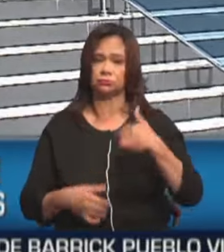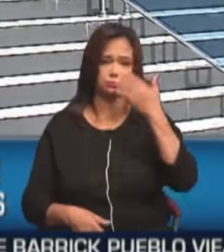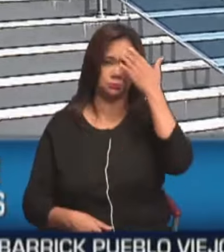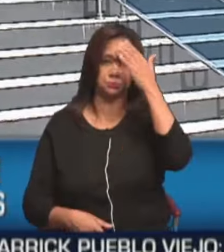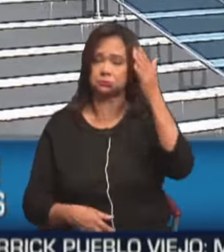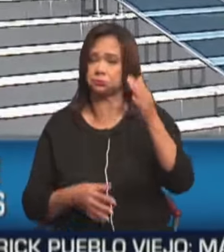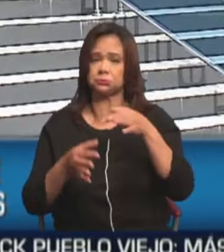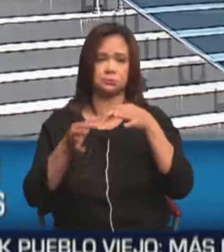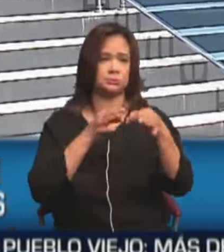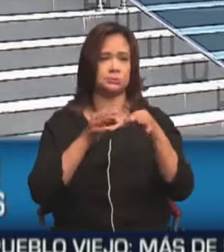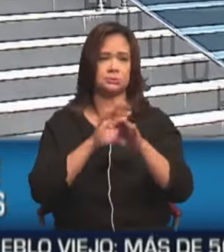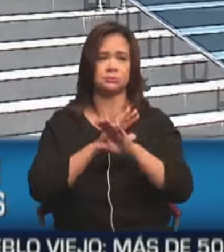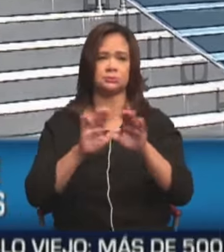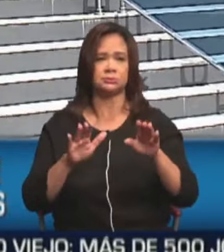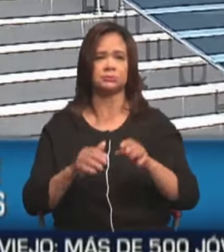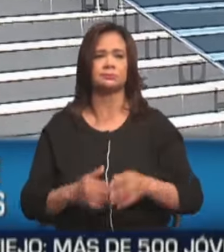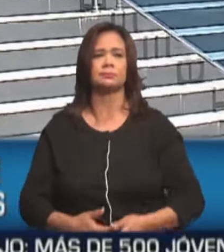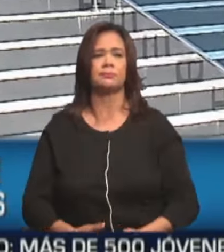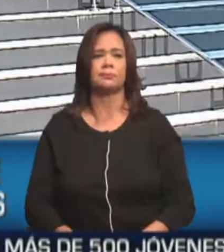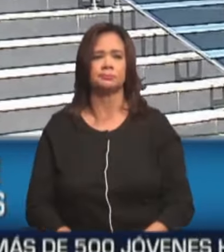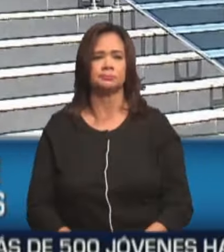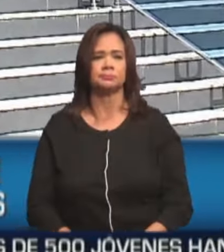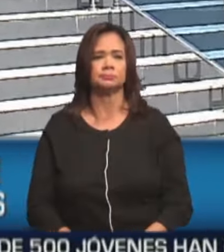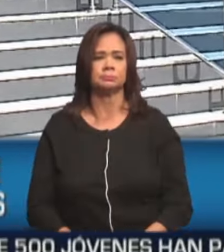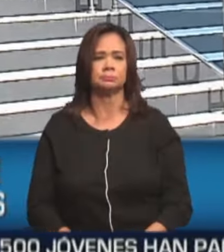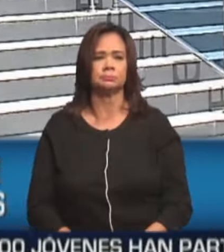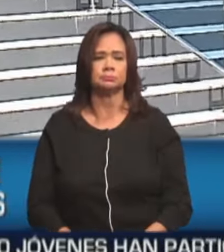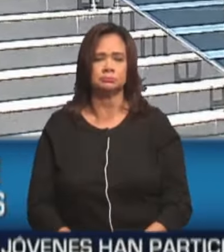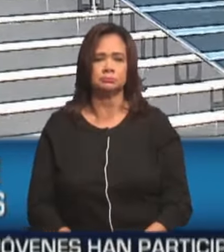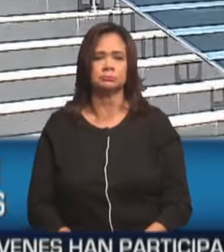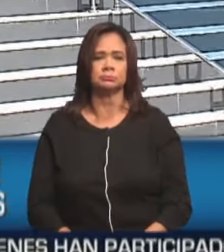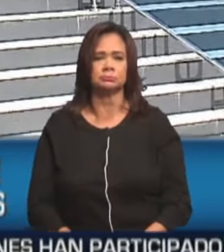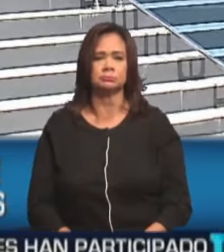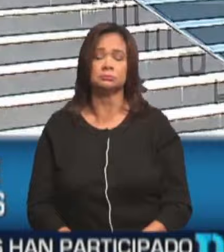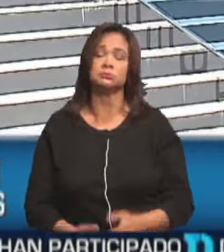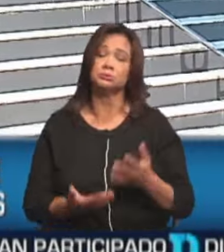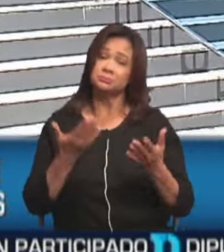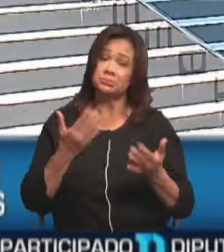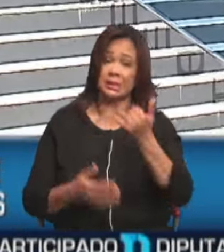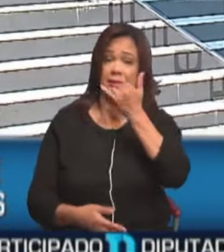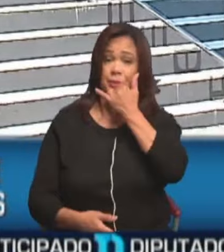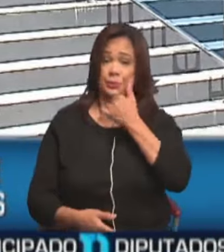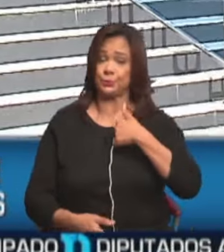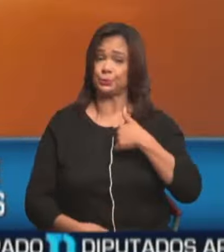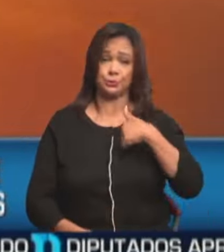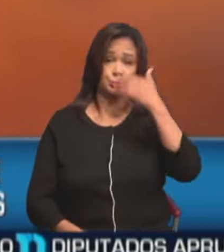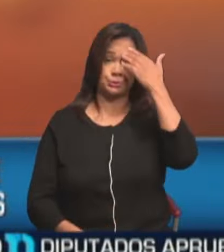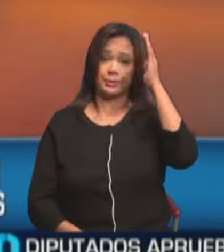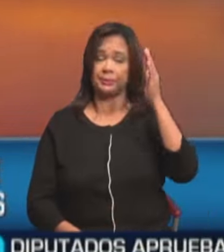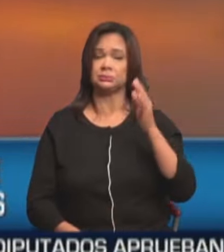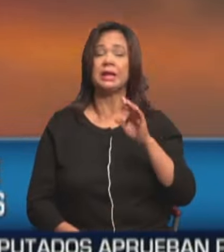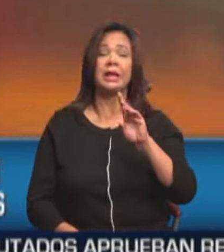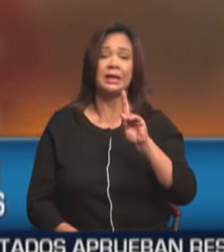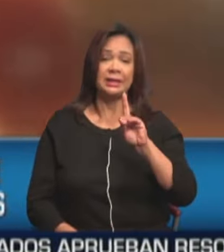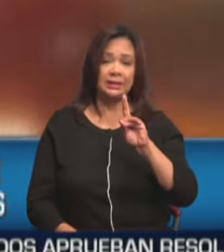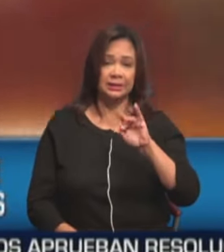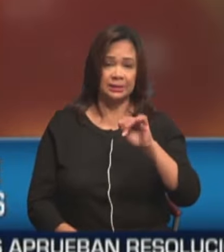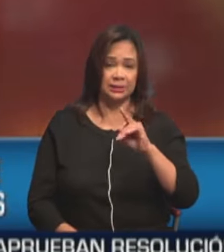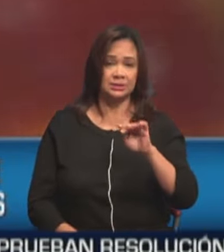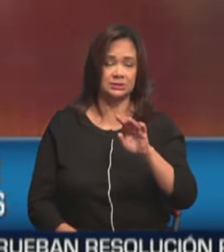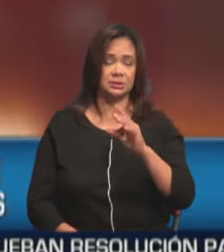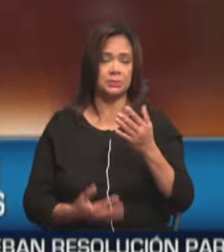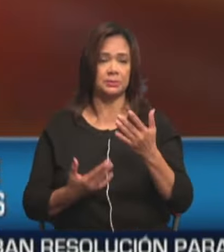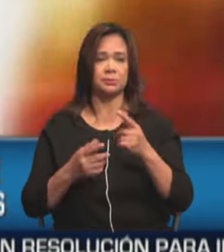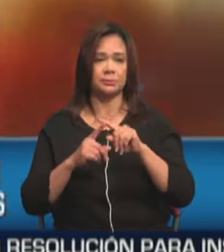adelantar ningún ningún detalle porque pudiésemos errar Al momento de dar esa información según